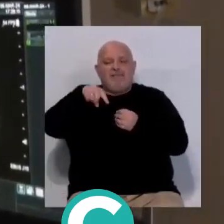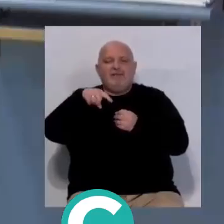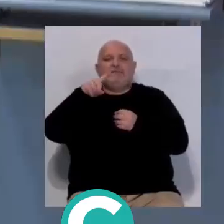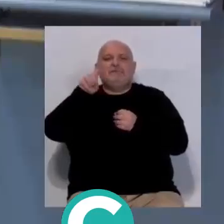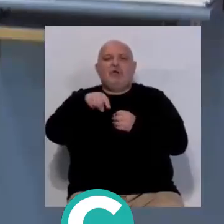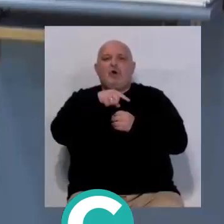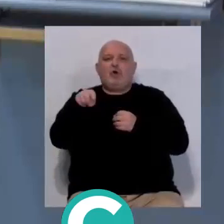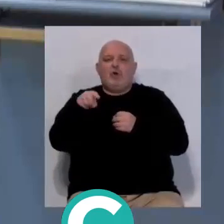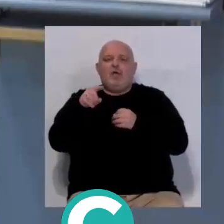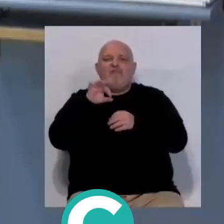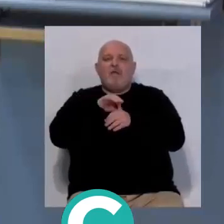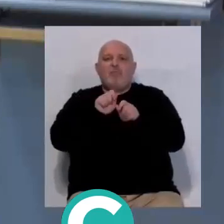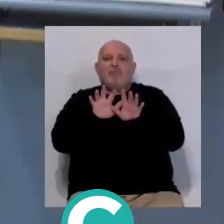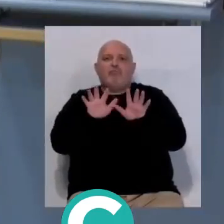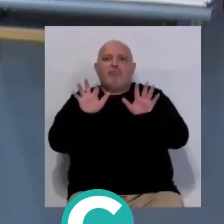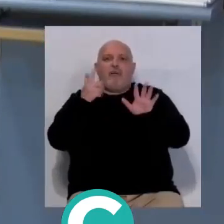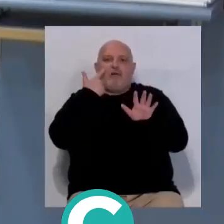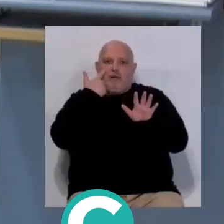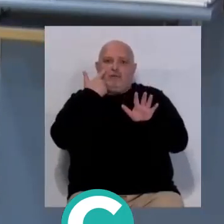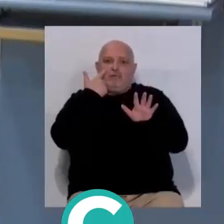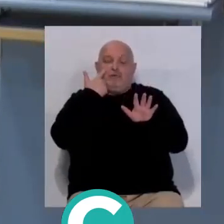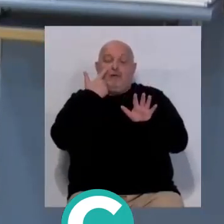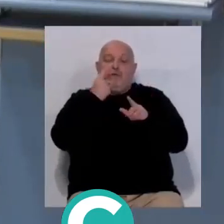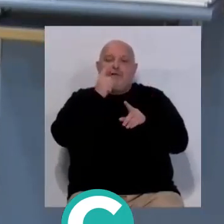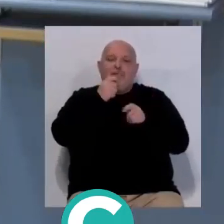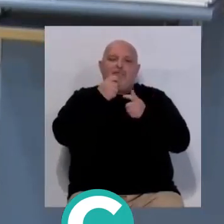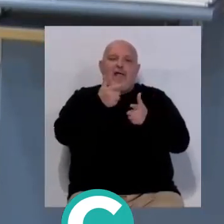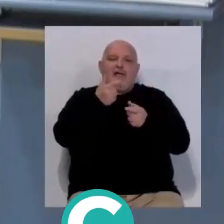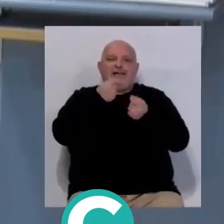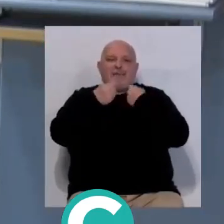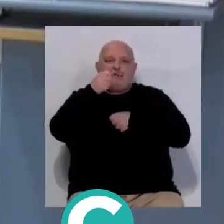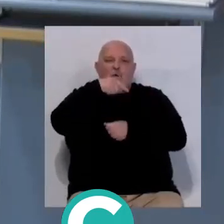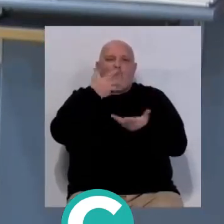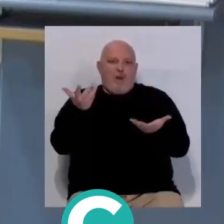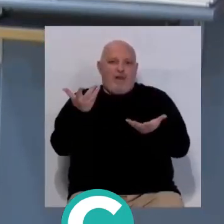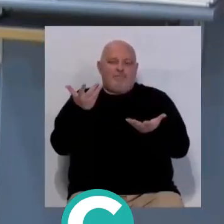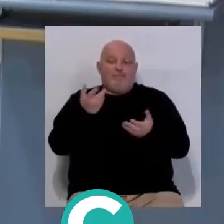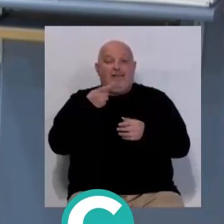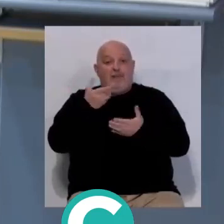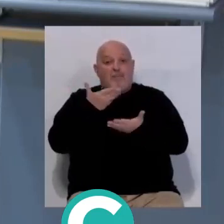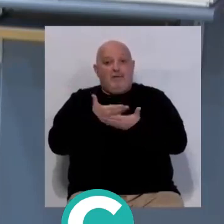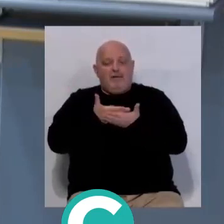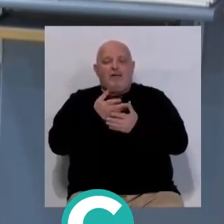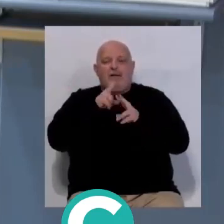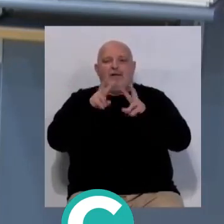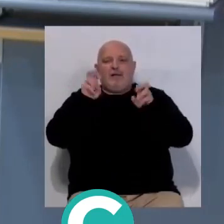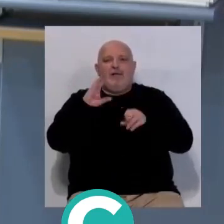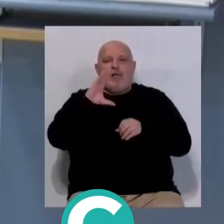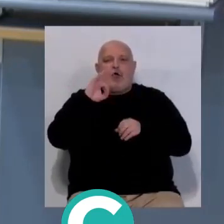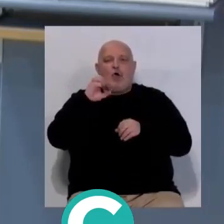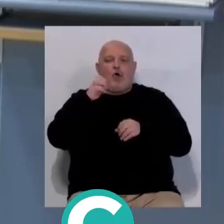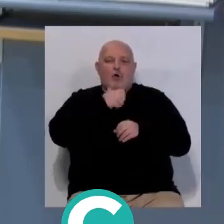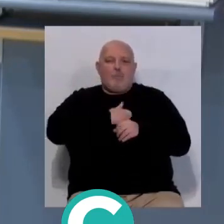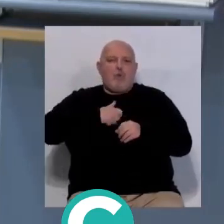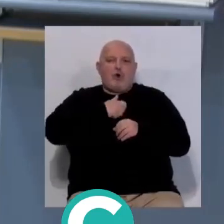hasta dónde se extiende la enfermedad, porque en función de eso se va a decidir el tratamiento. Para eso, la prueba clave es la que se conoce como